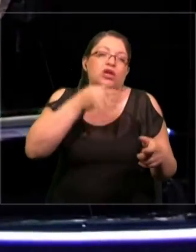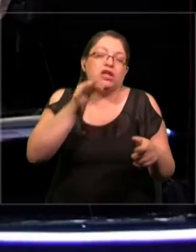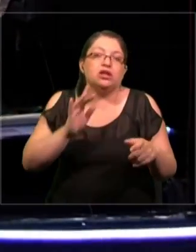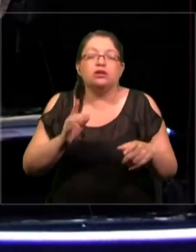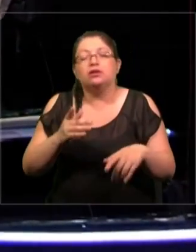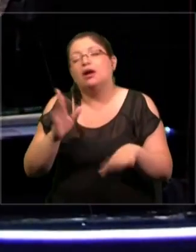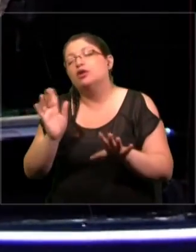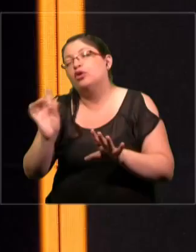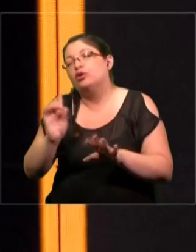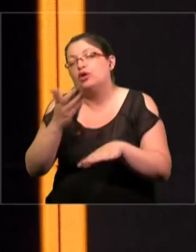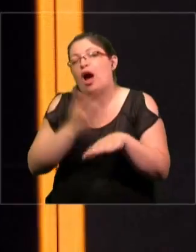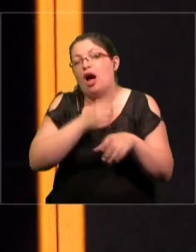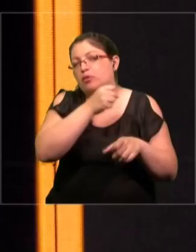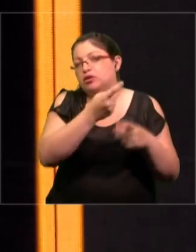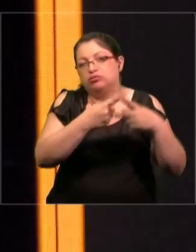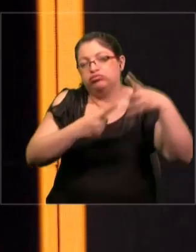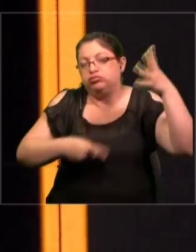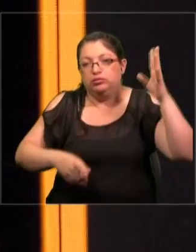Hay de todo.